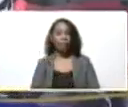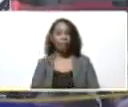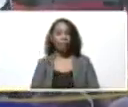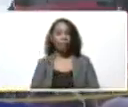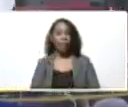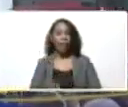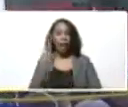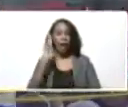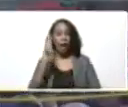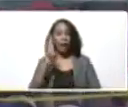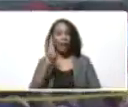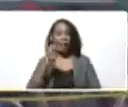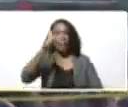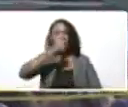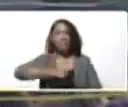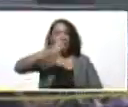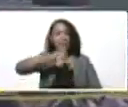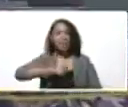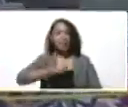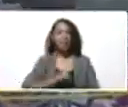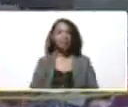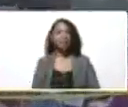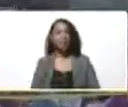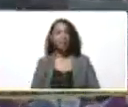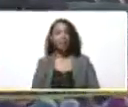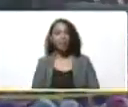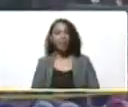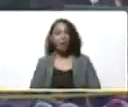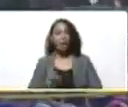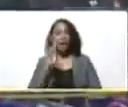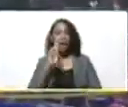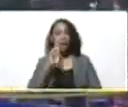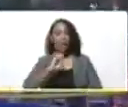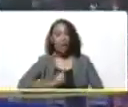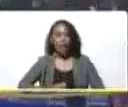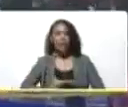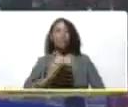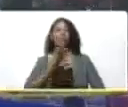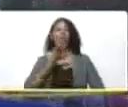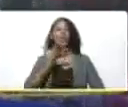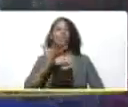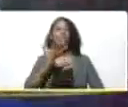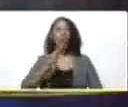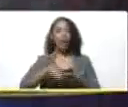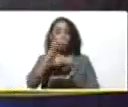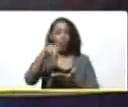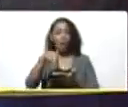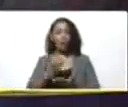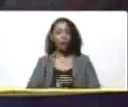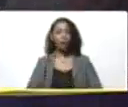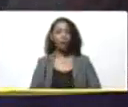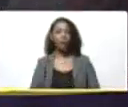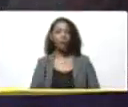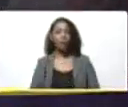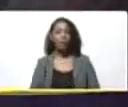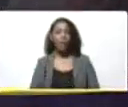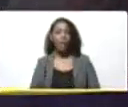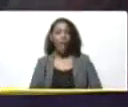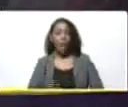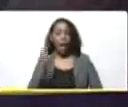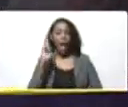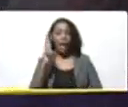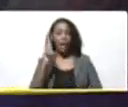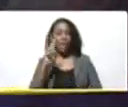La R de resistencia, la R del renacimiento nacional, la R